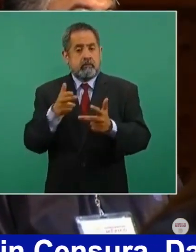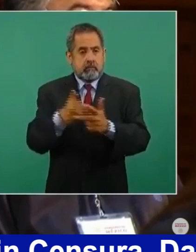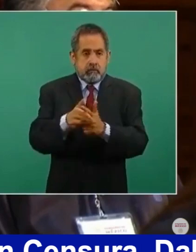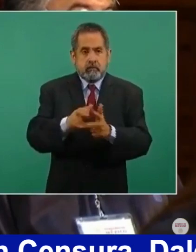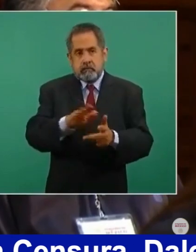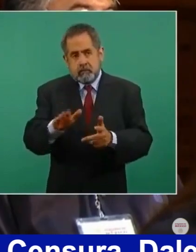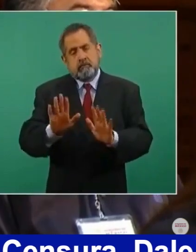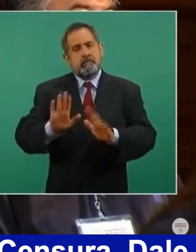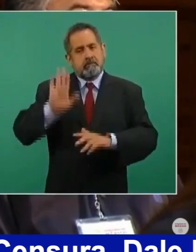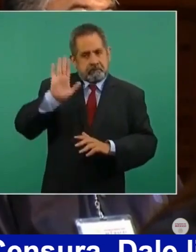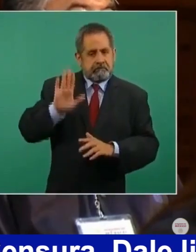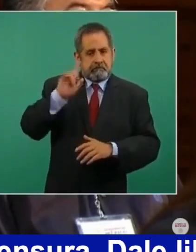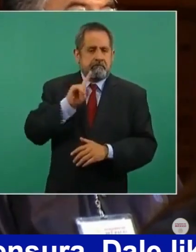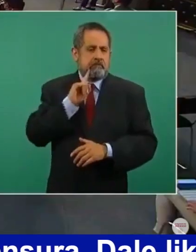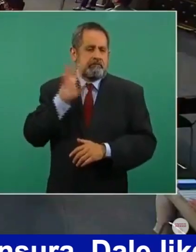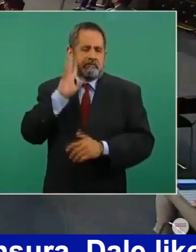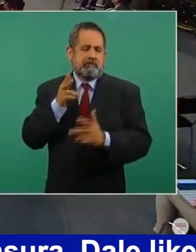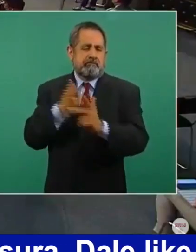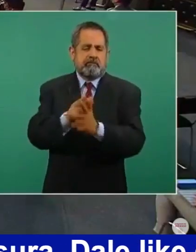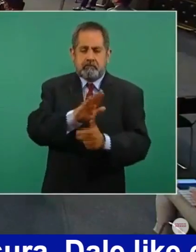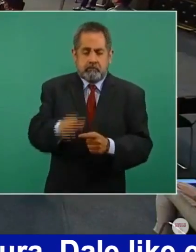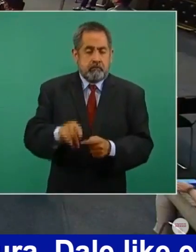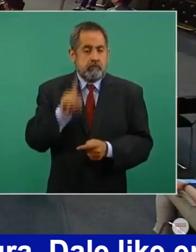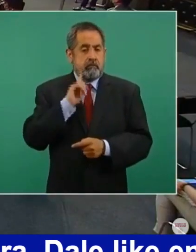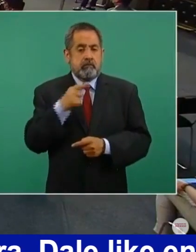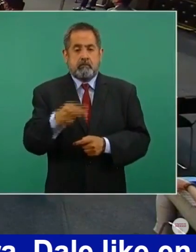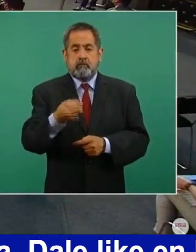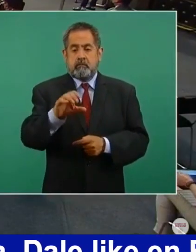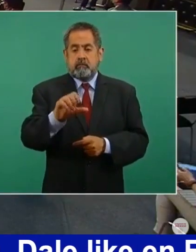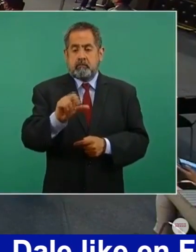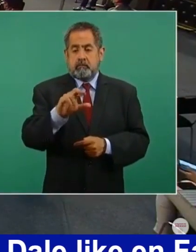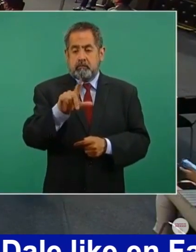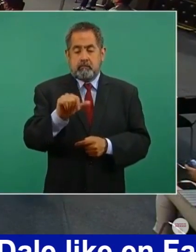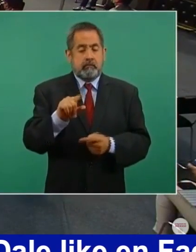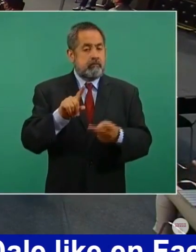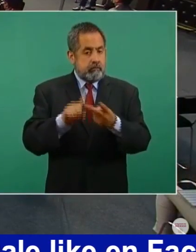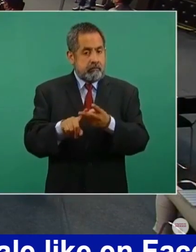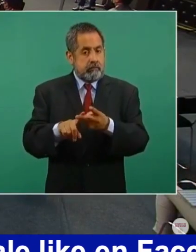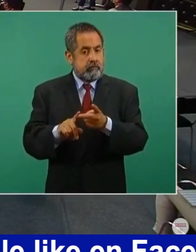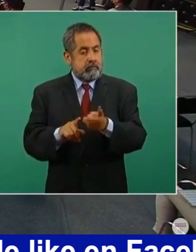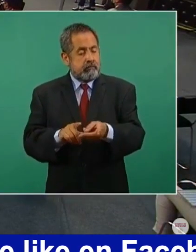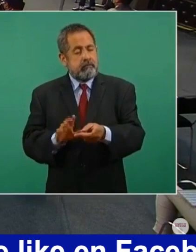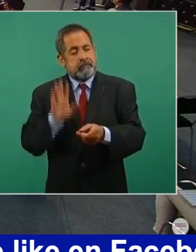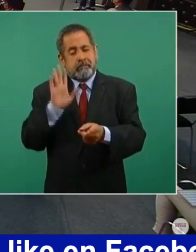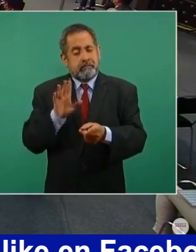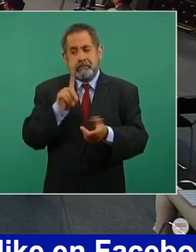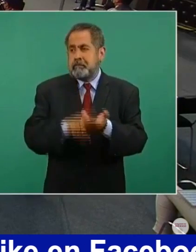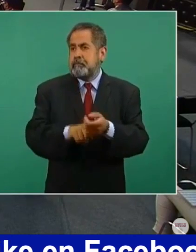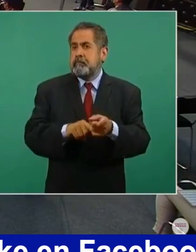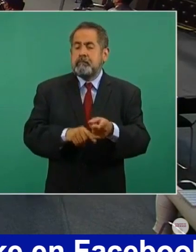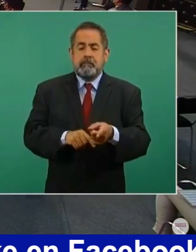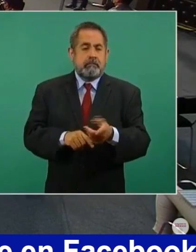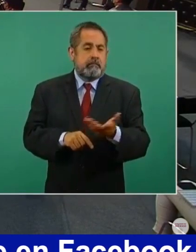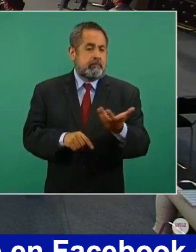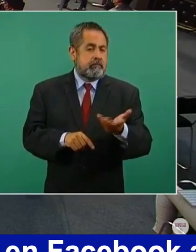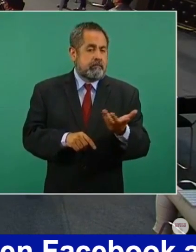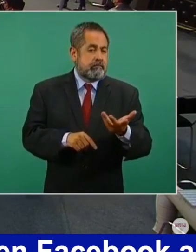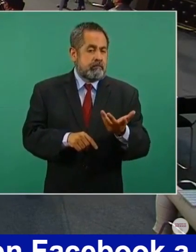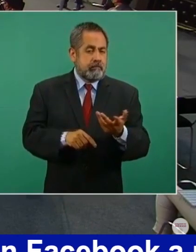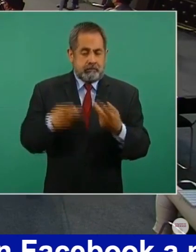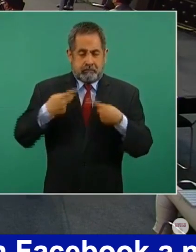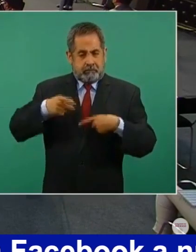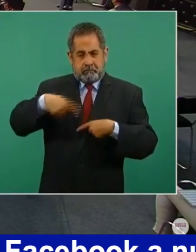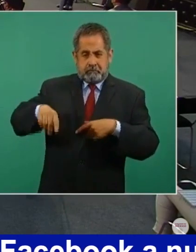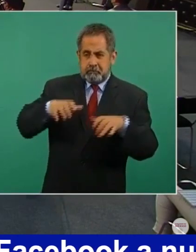presuntos feminicidios. Uno de ellos, Carla, el que en la isla Holbox estarían pensando que sería como, los